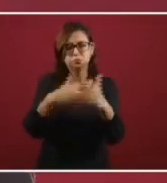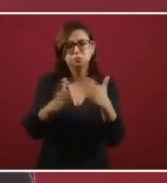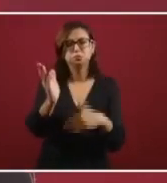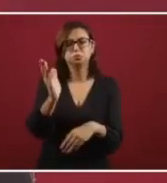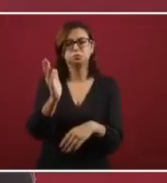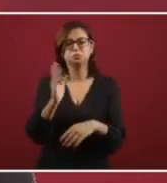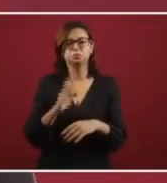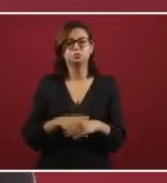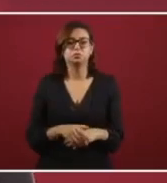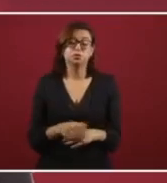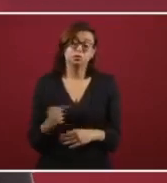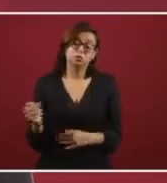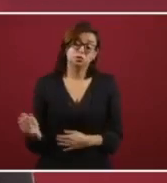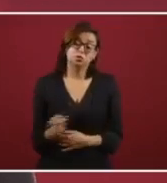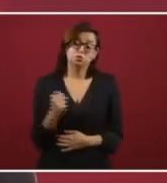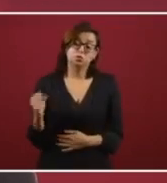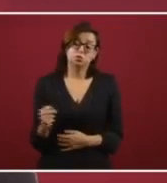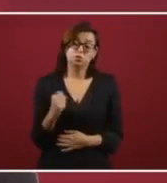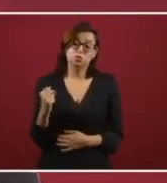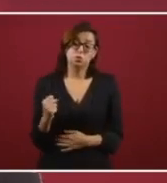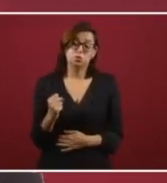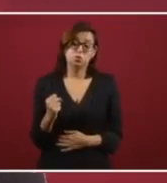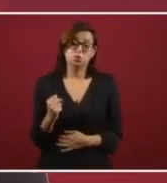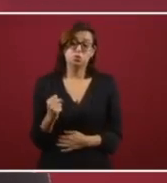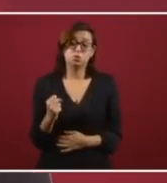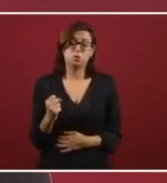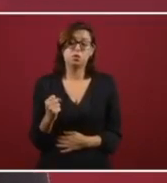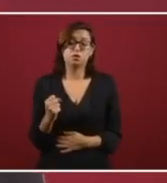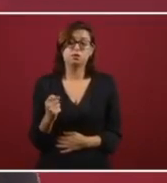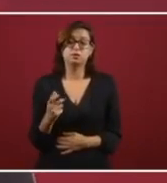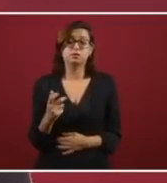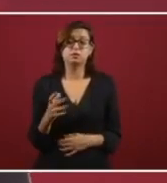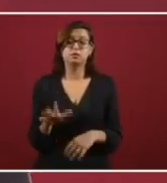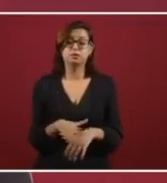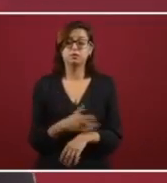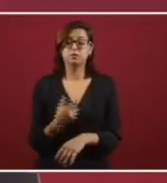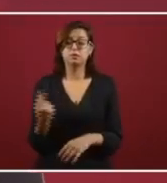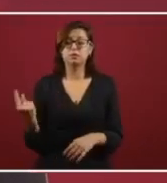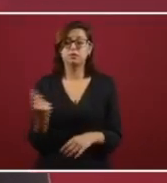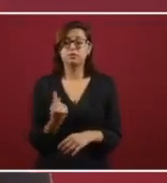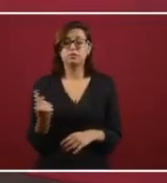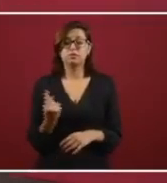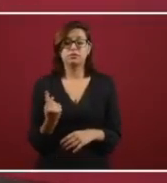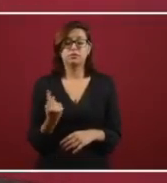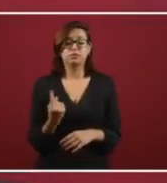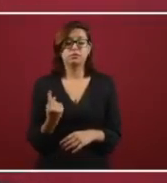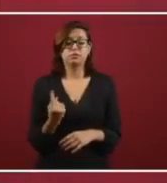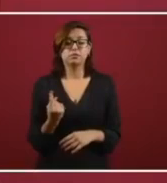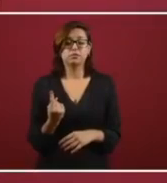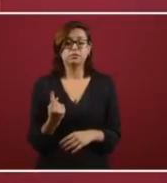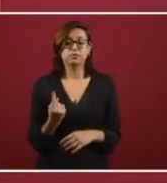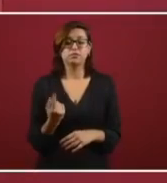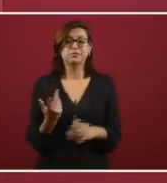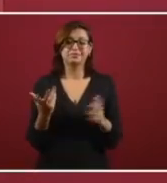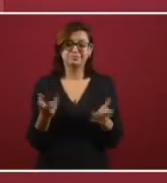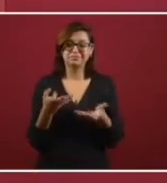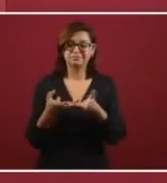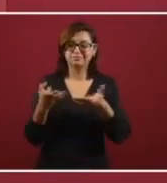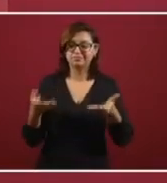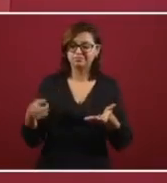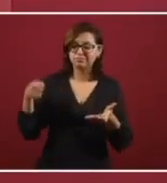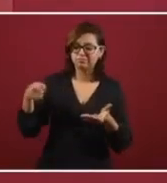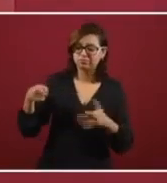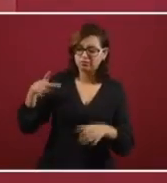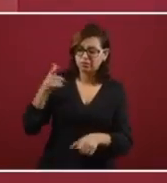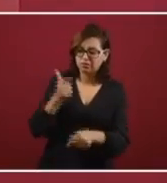hemos tenido suerte porque e se está encontrando petróleo